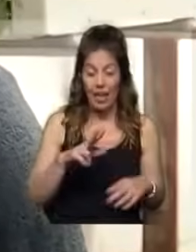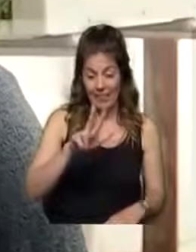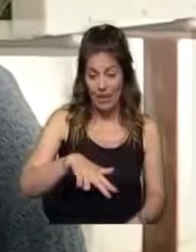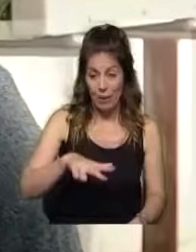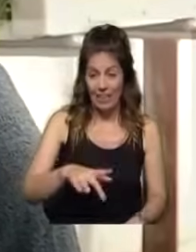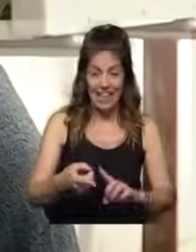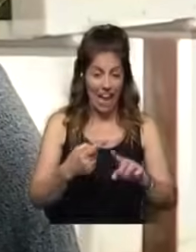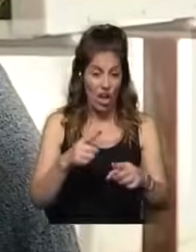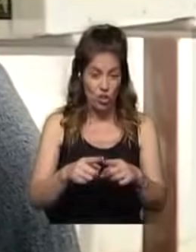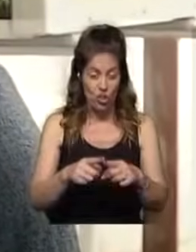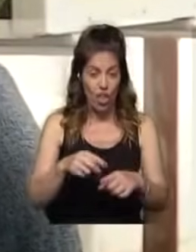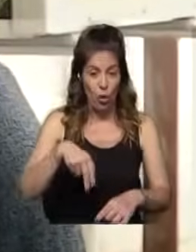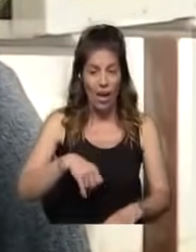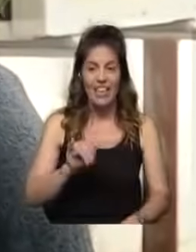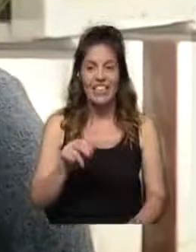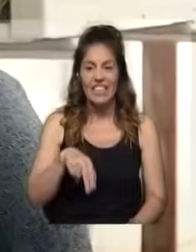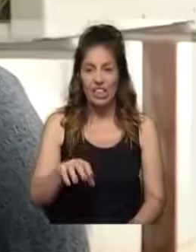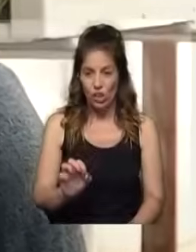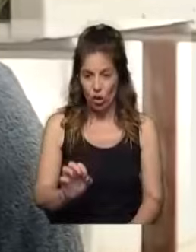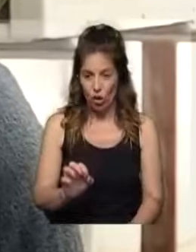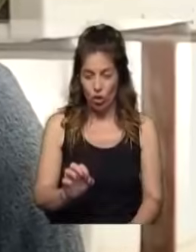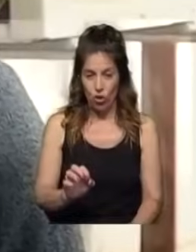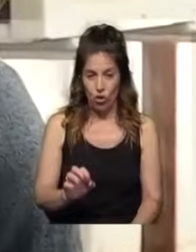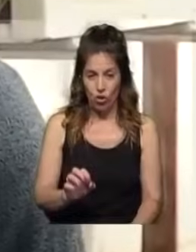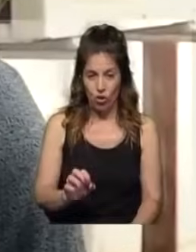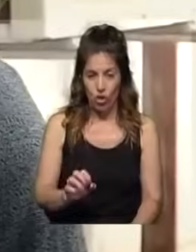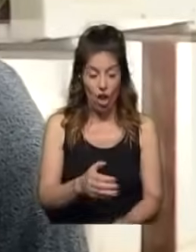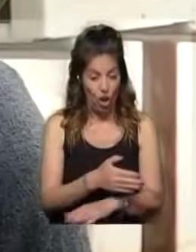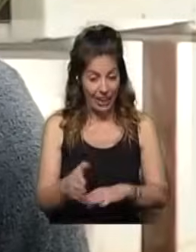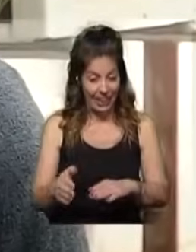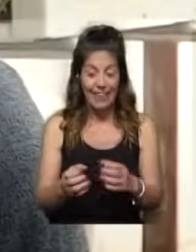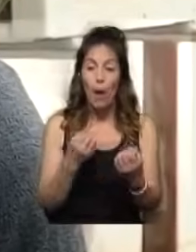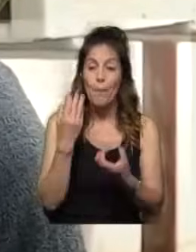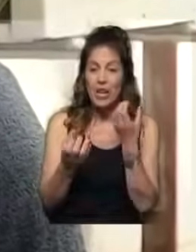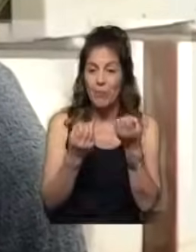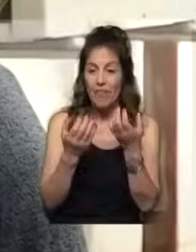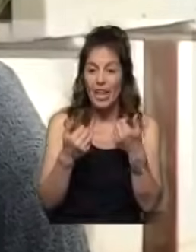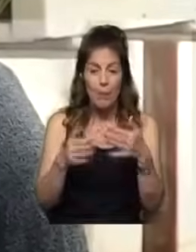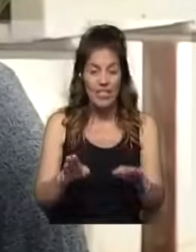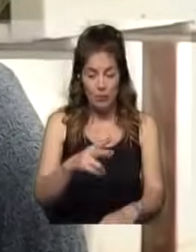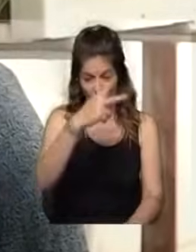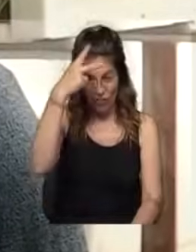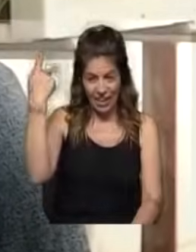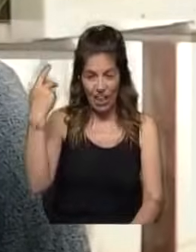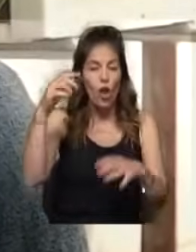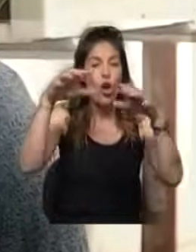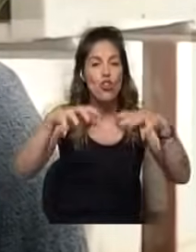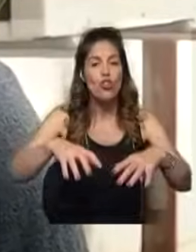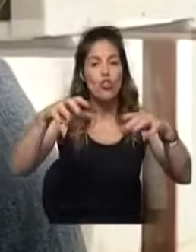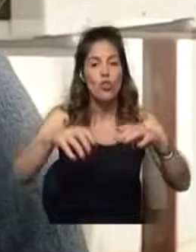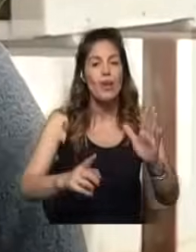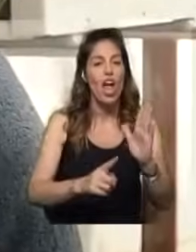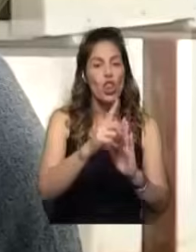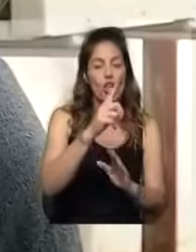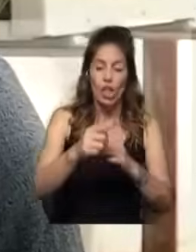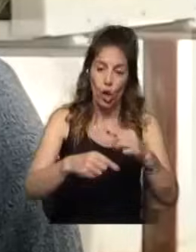asociado sobre todo al fenómeno del niño es que eh lo que resta de la primavera y el principio del verano las precipitaciones en el norte